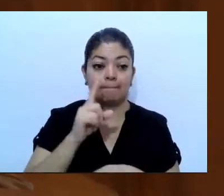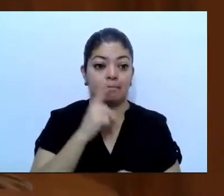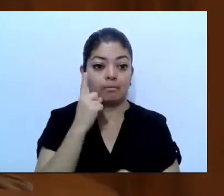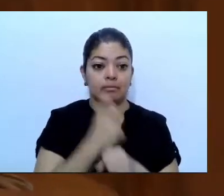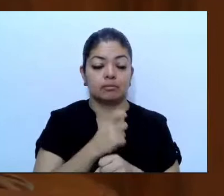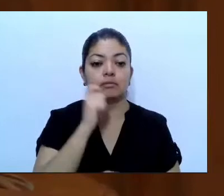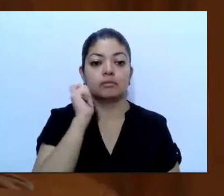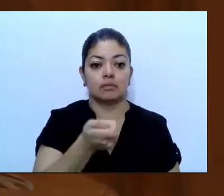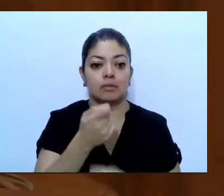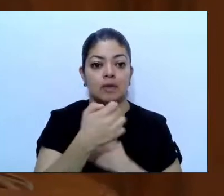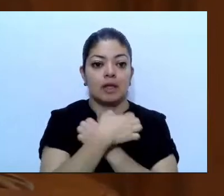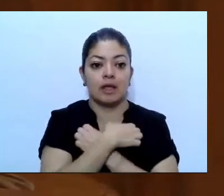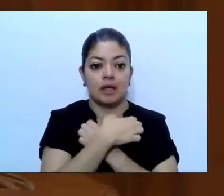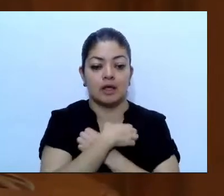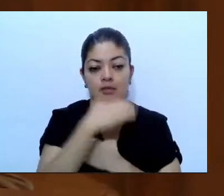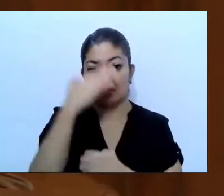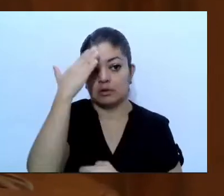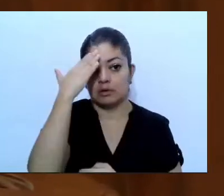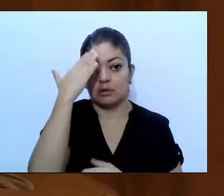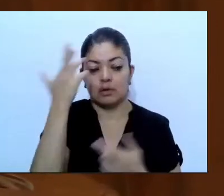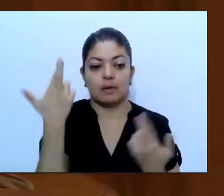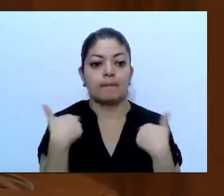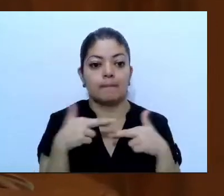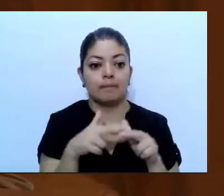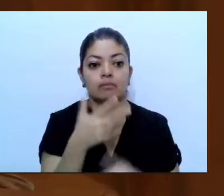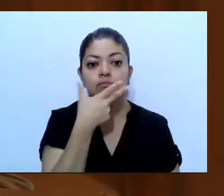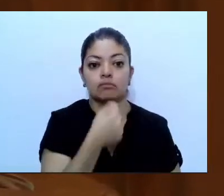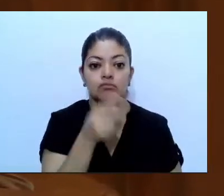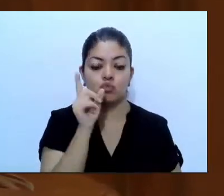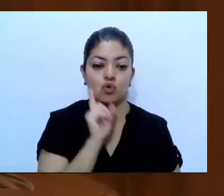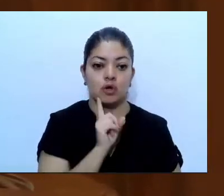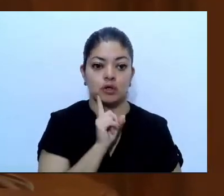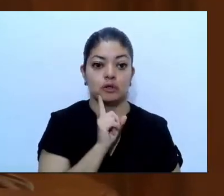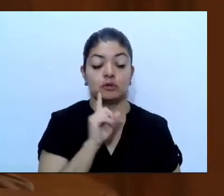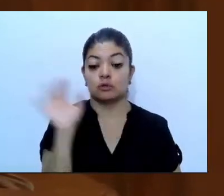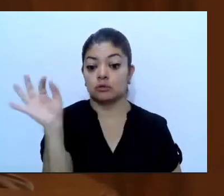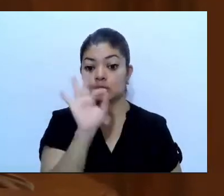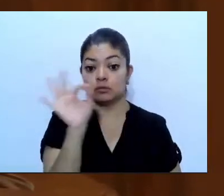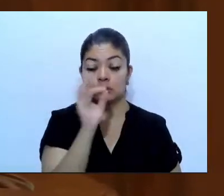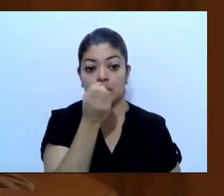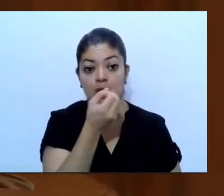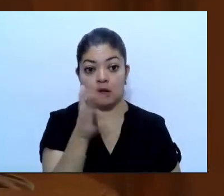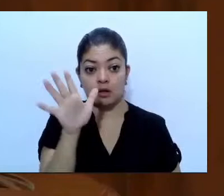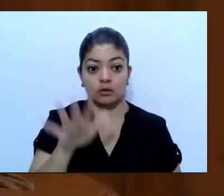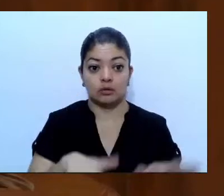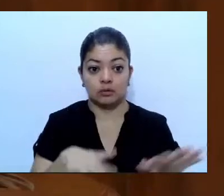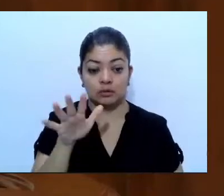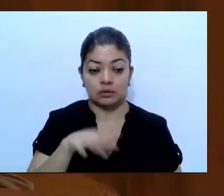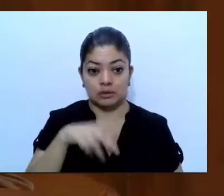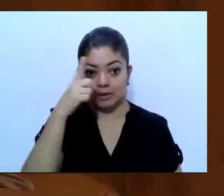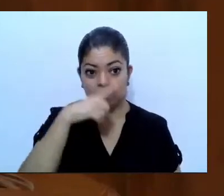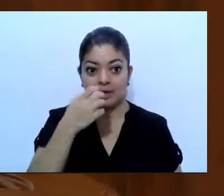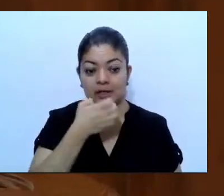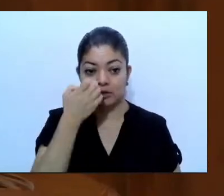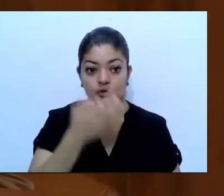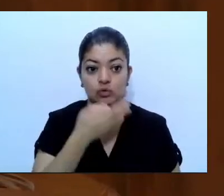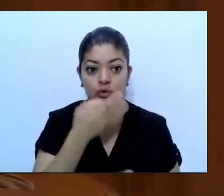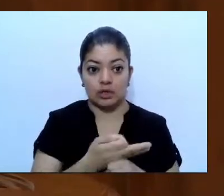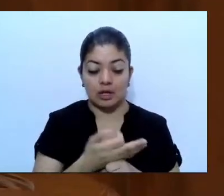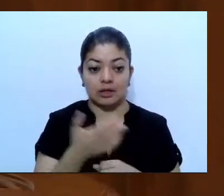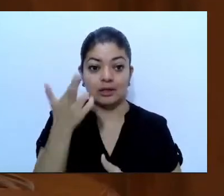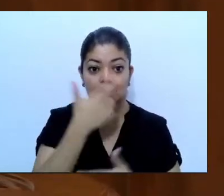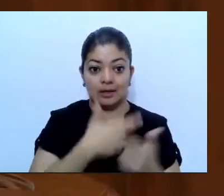actores educativos, las maestras y los maestros. En algunas ocasiones, para que los estudiantes regresen a la